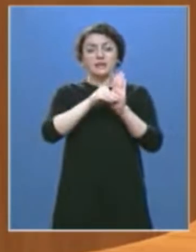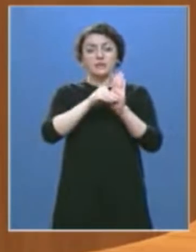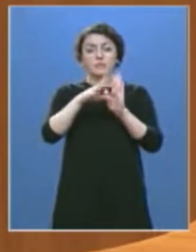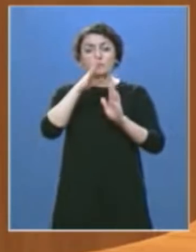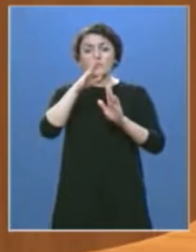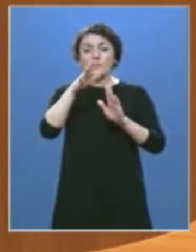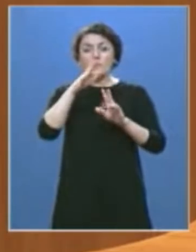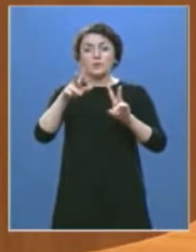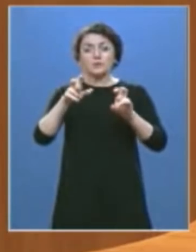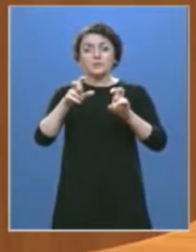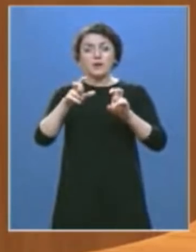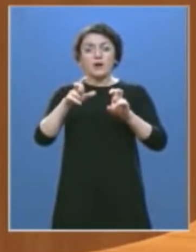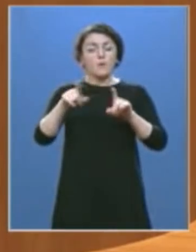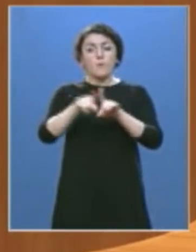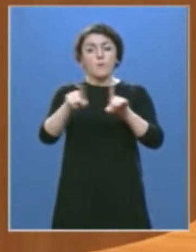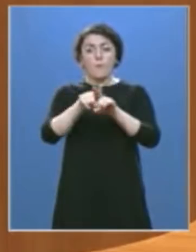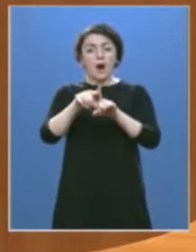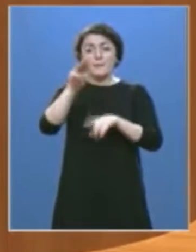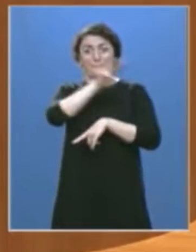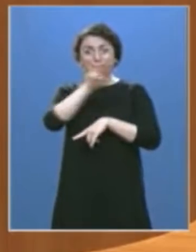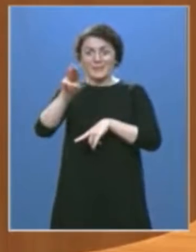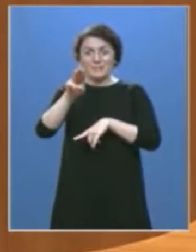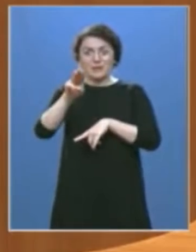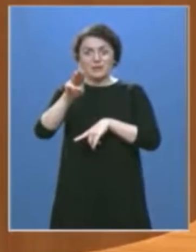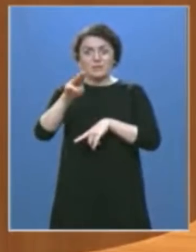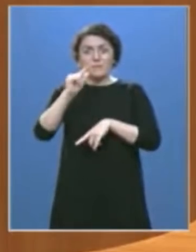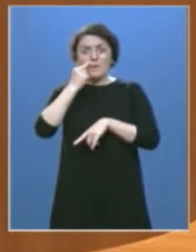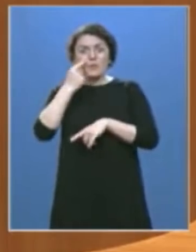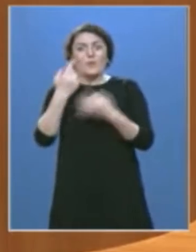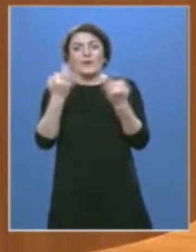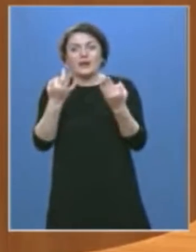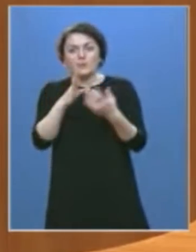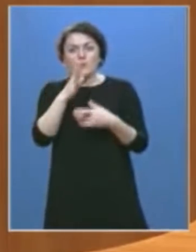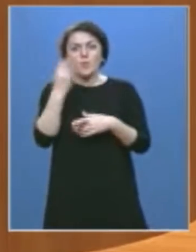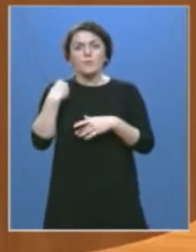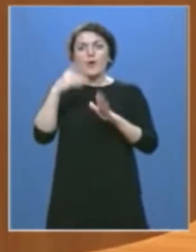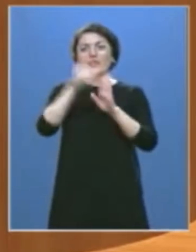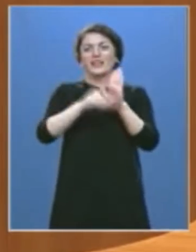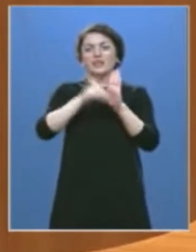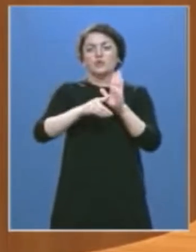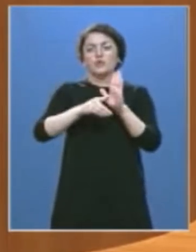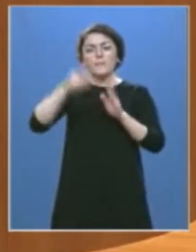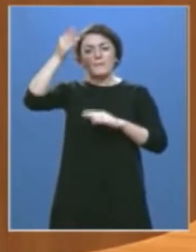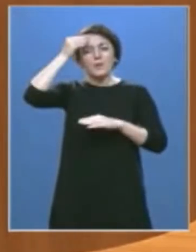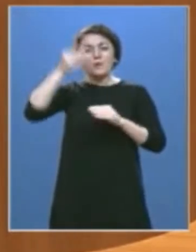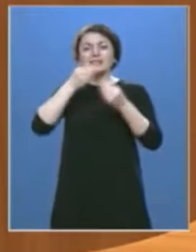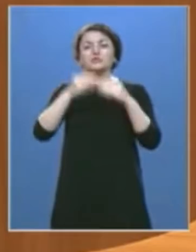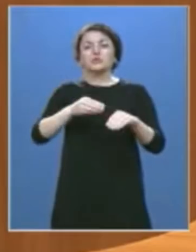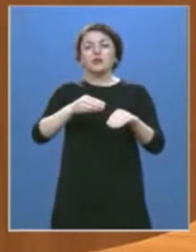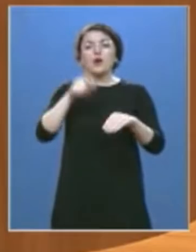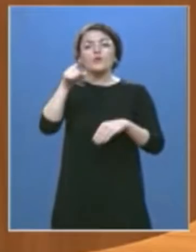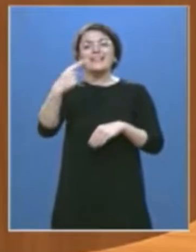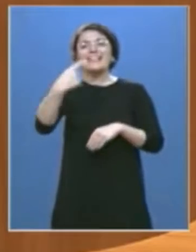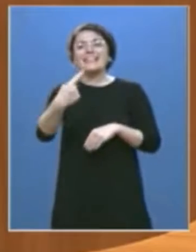Paradigmáticas y el ejemplo palmario de lo que es el Partido Popular y las ideas del señor Mañueco. Que pasa con el decreto de memoria histórica? Quiero que usted me diga hoy aquí